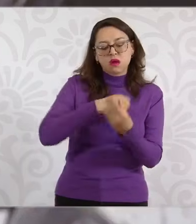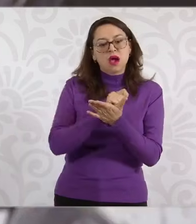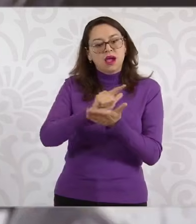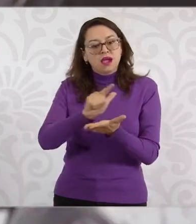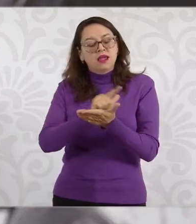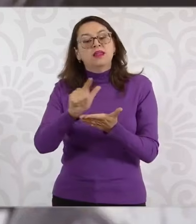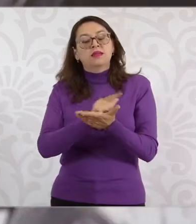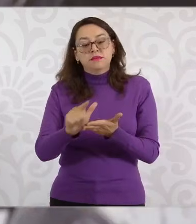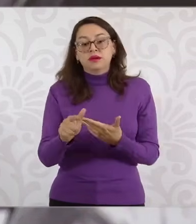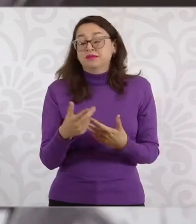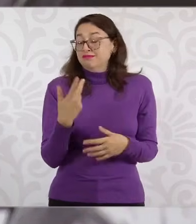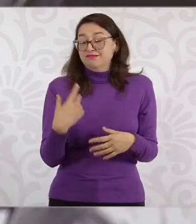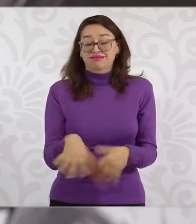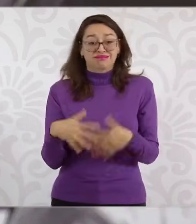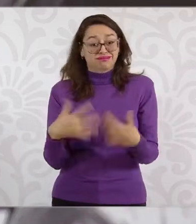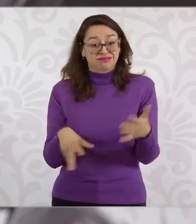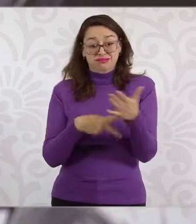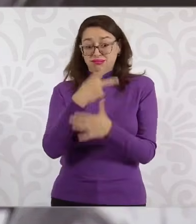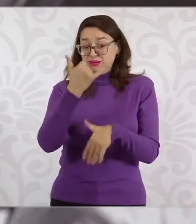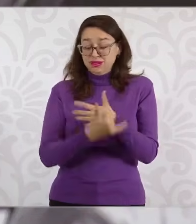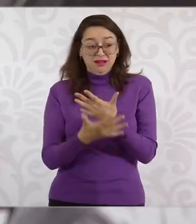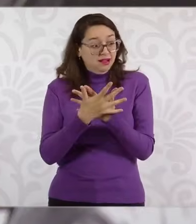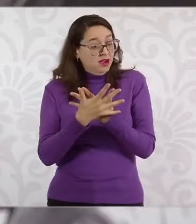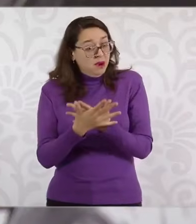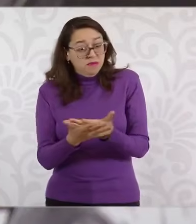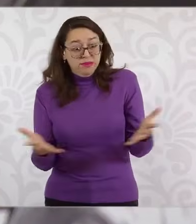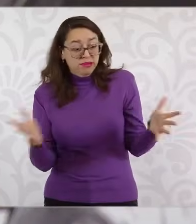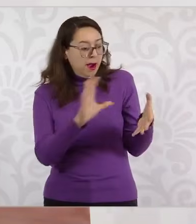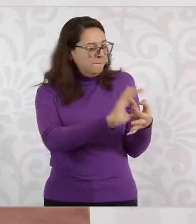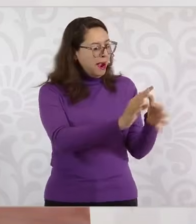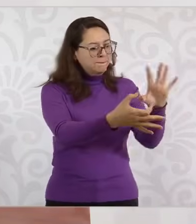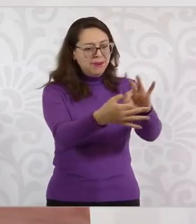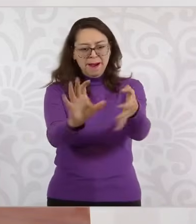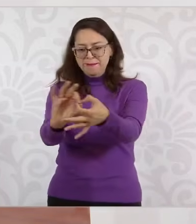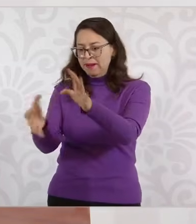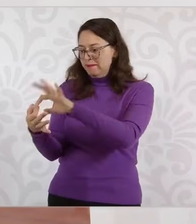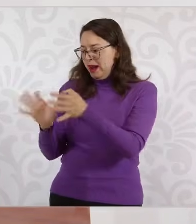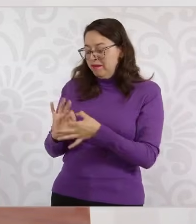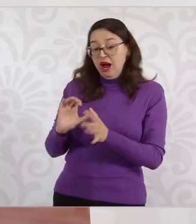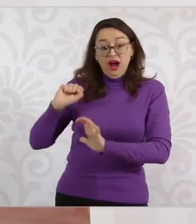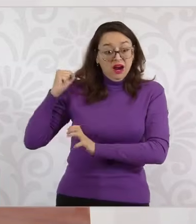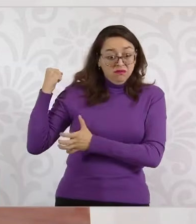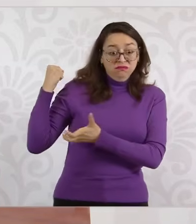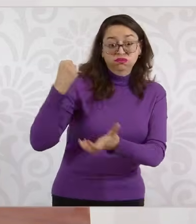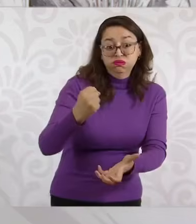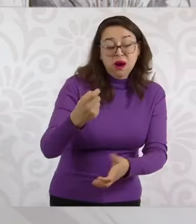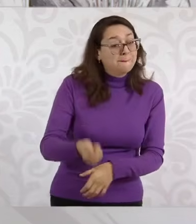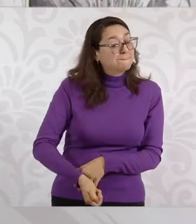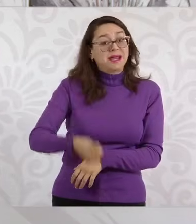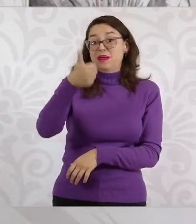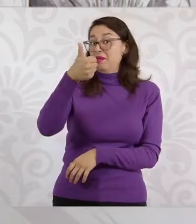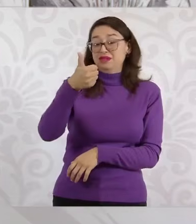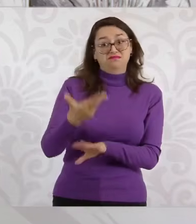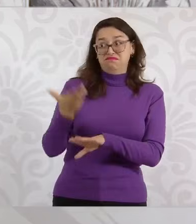distribución, es un proyecto integral con una inversión muy importante que no tiene precedentes en la ciudad de La Paz y